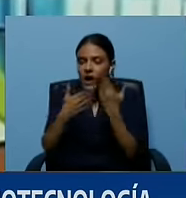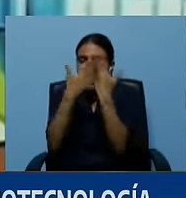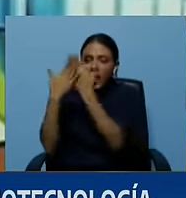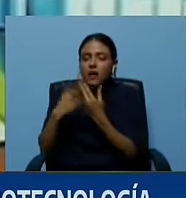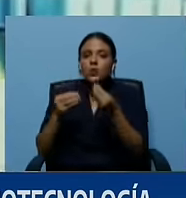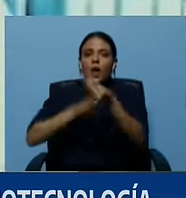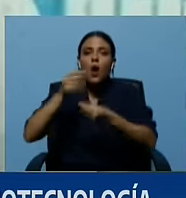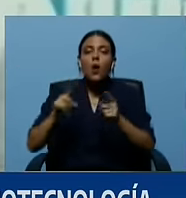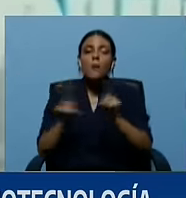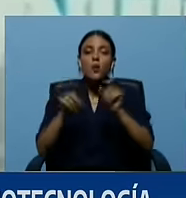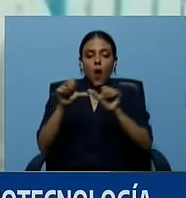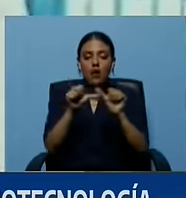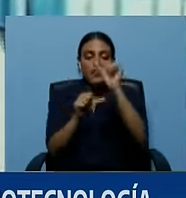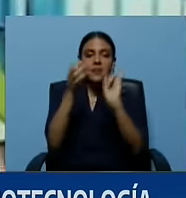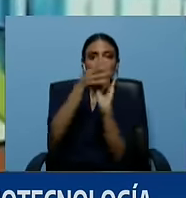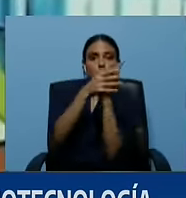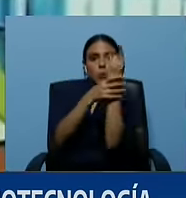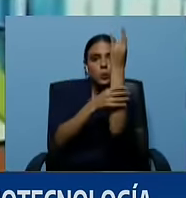plantas.